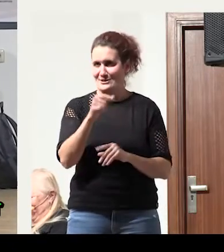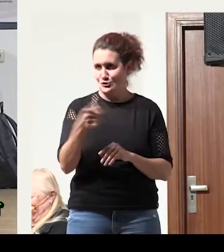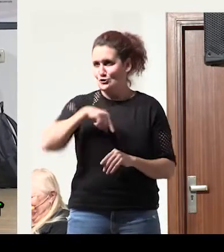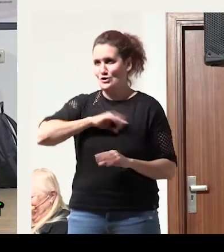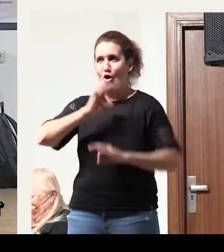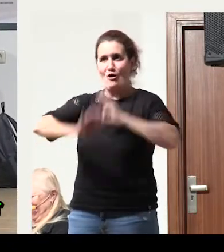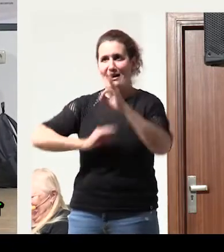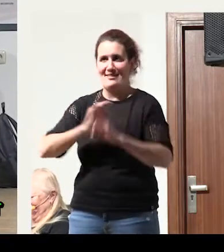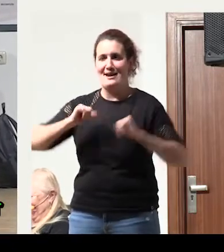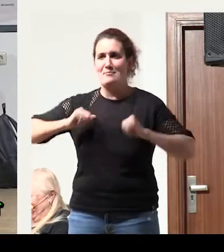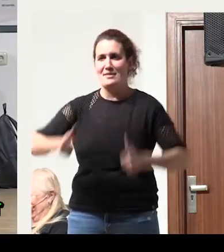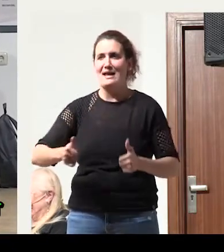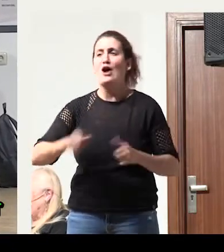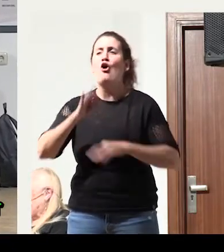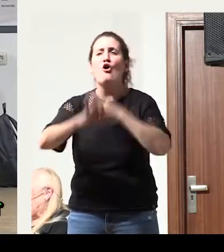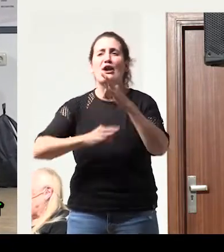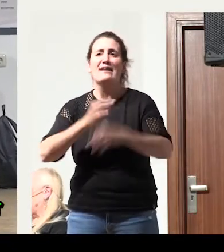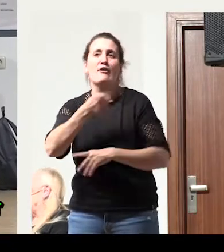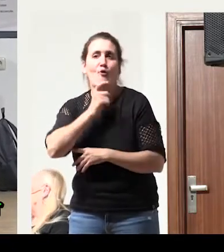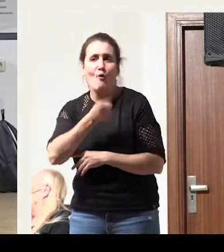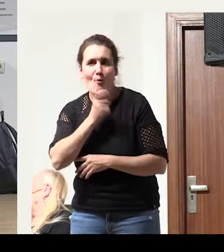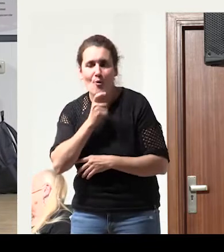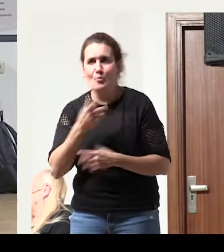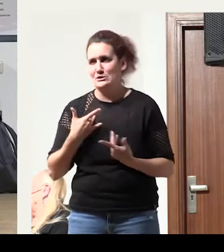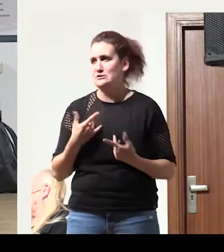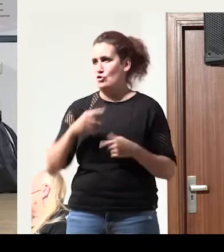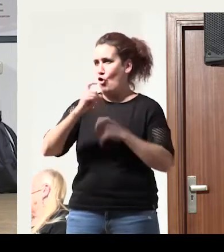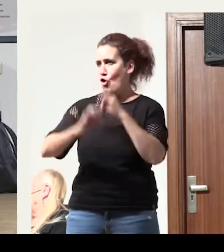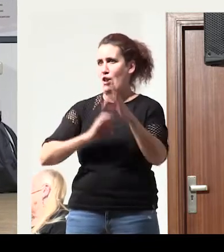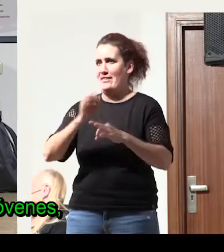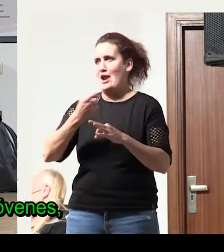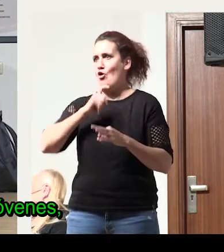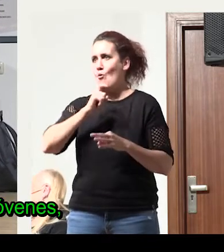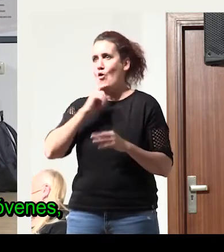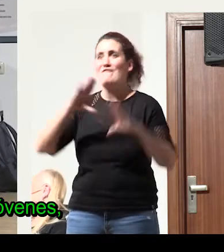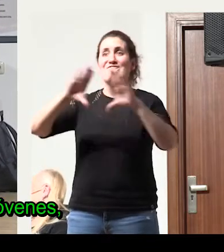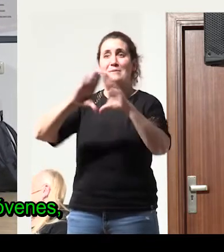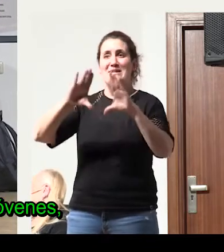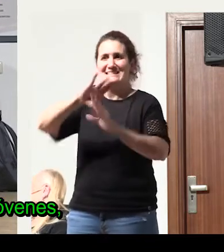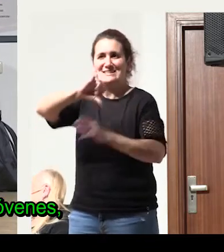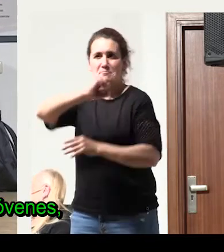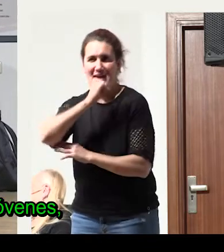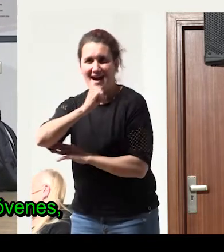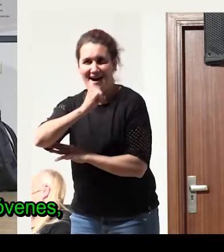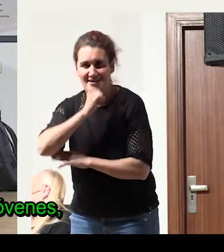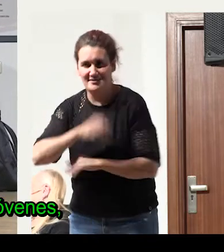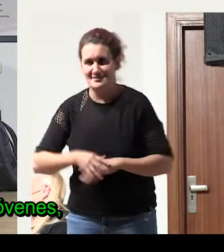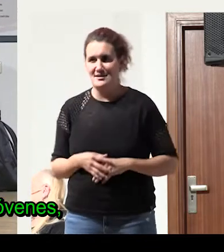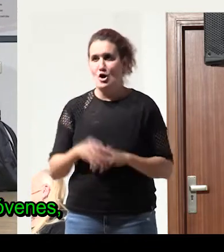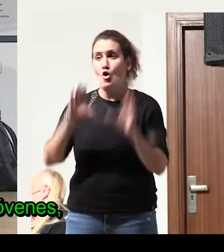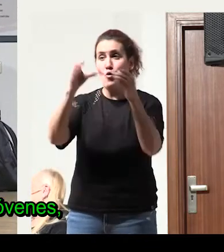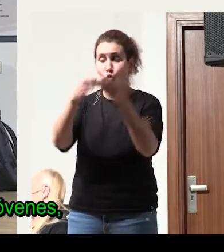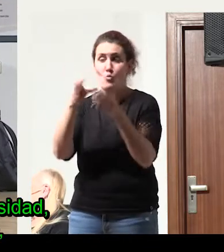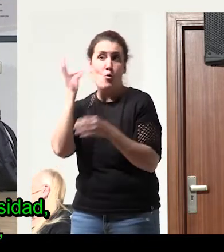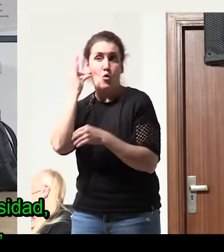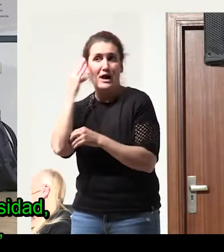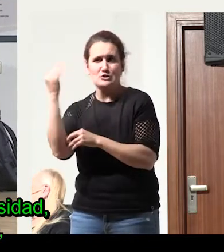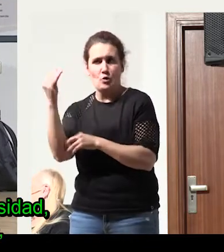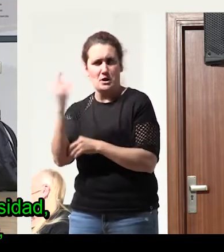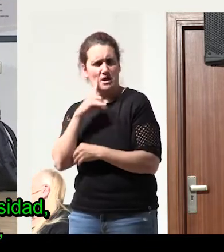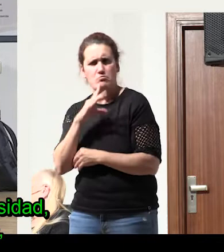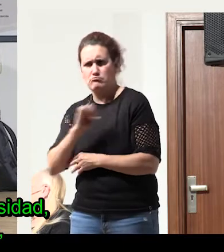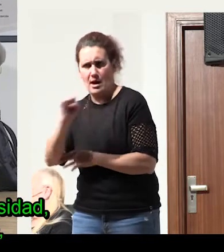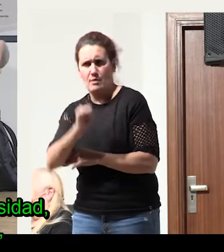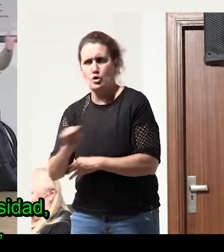significa organizarse? Que nos tenemos que organizar como feministas viejas. Claro. Ahí tiene que haber, igual que hay grupos de mujeres jóvenes, que es estupendo, ¿no? Y en muchos sitios ya,